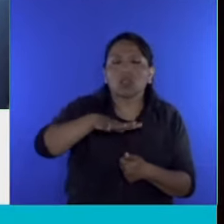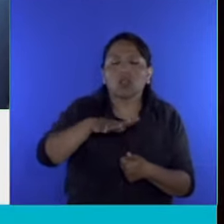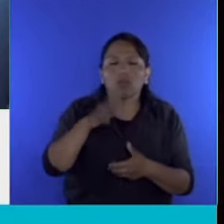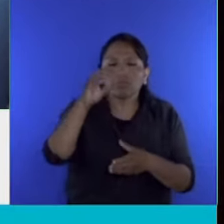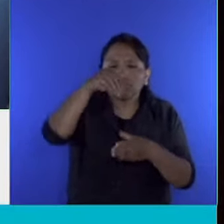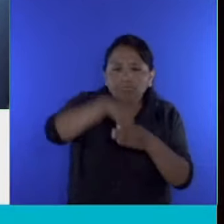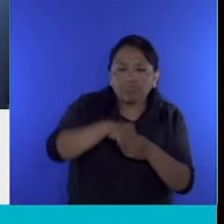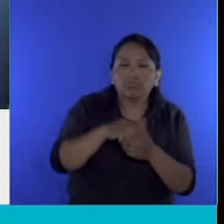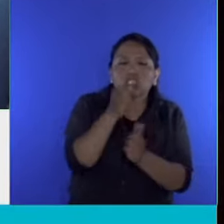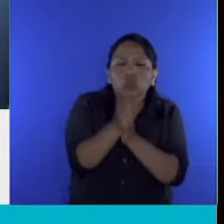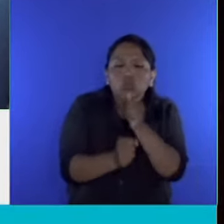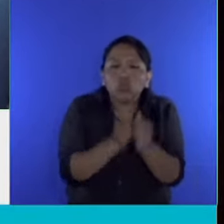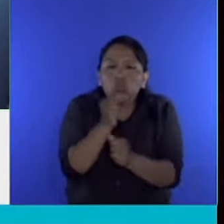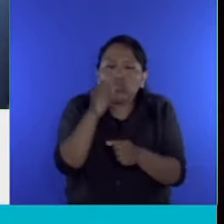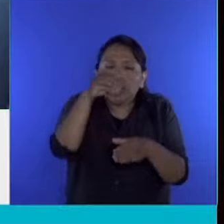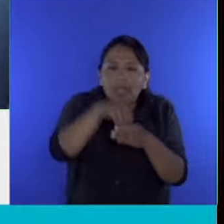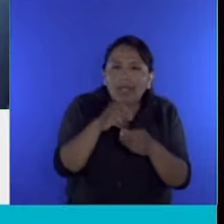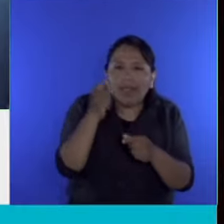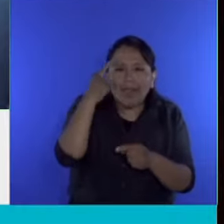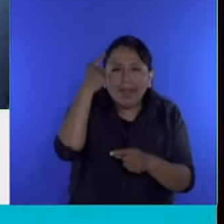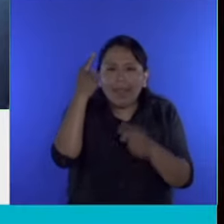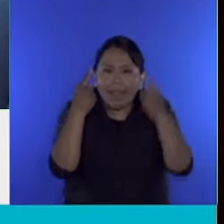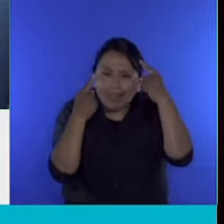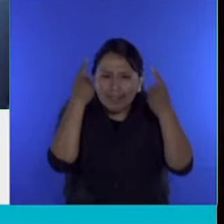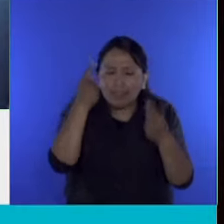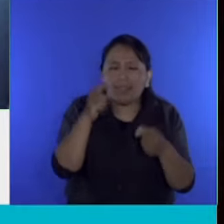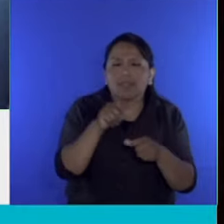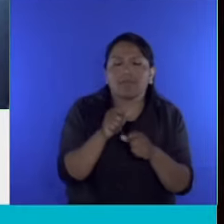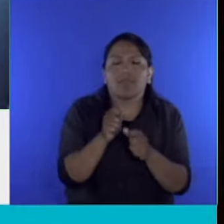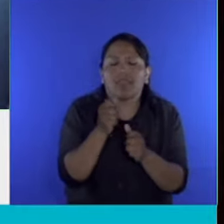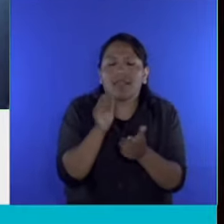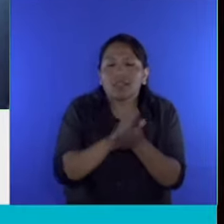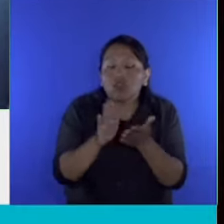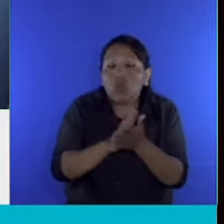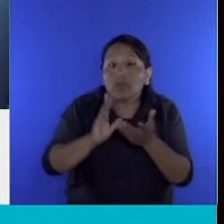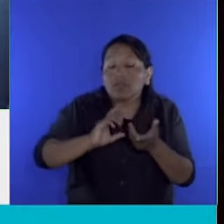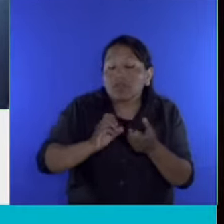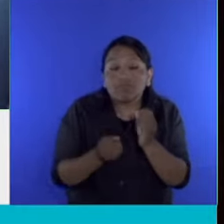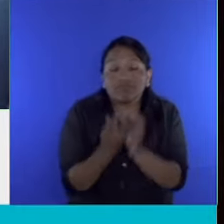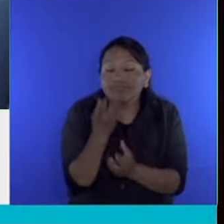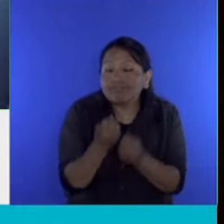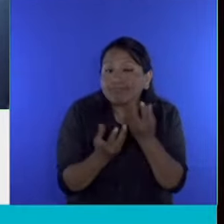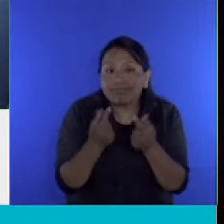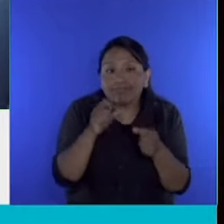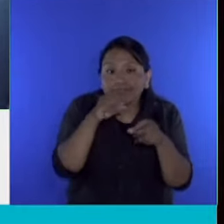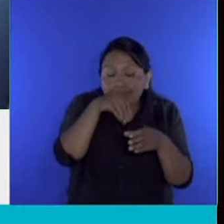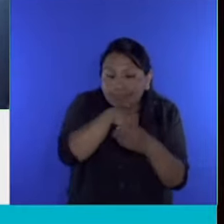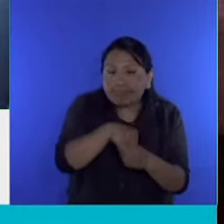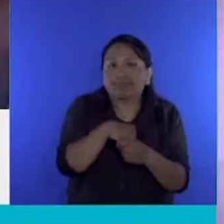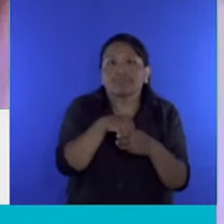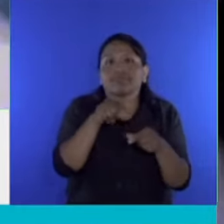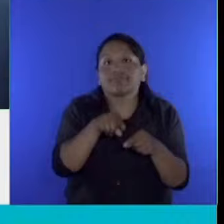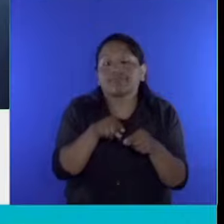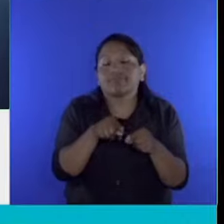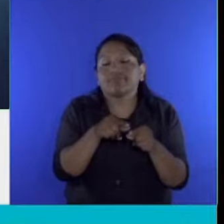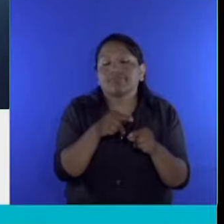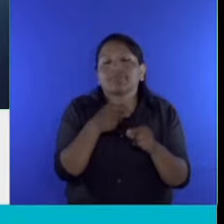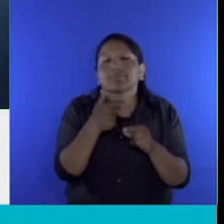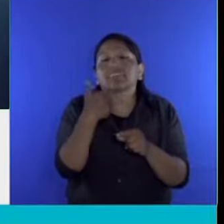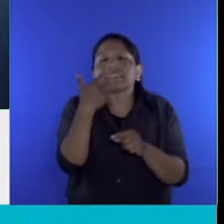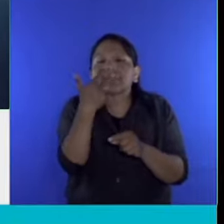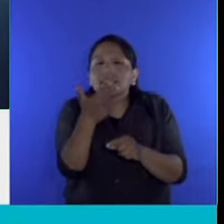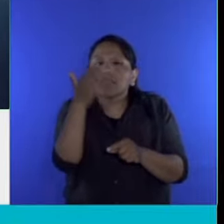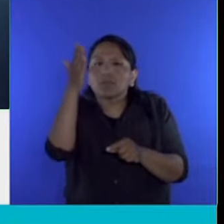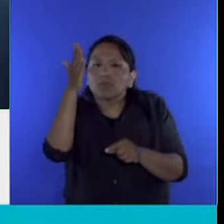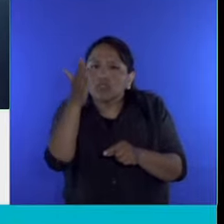creativas aquellas industrias que tienen el centro la innovación la creatividad y que se corresponden con el